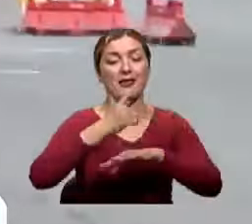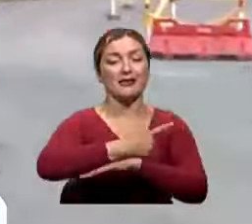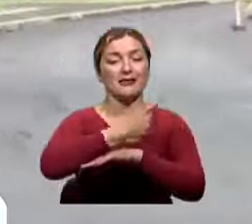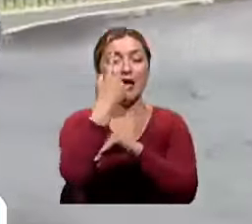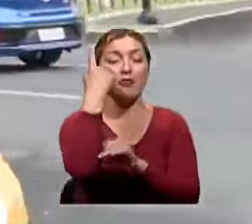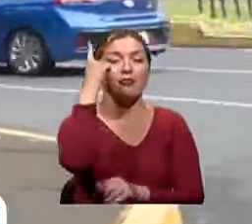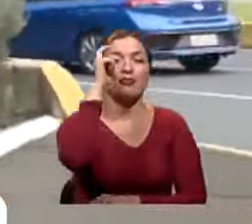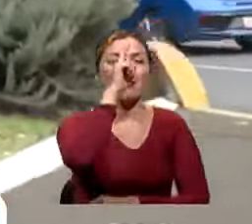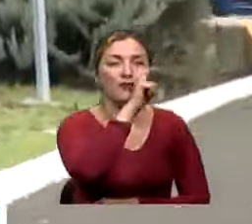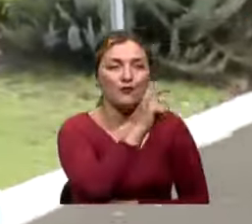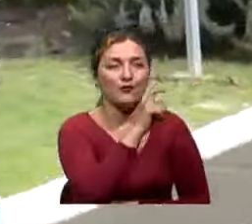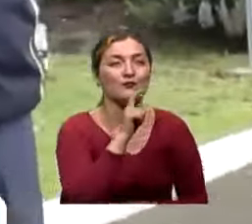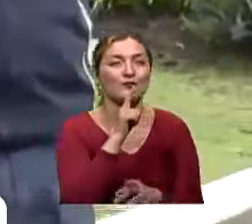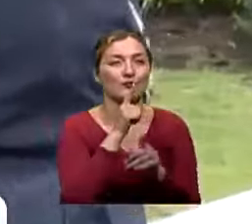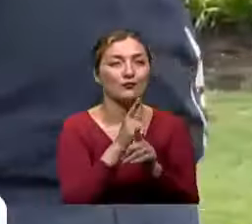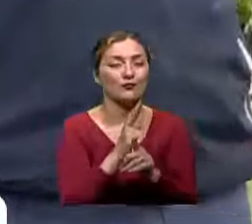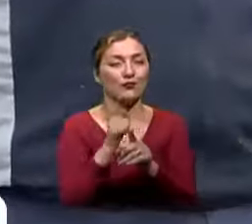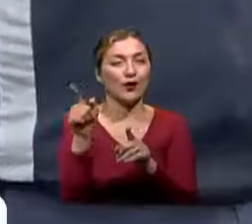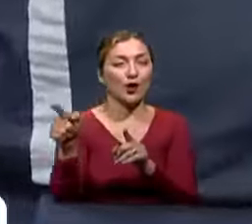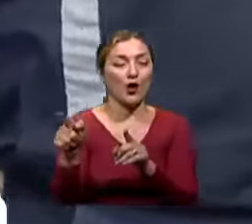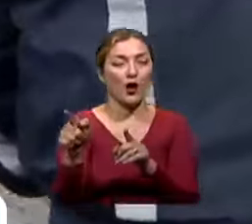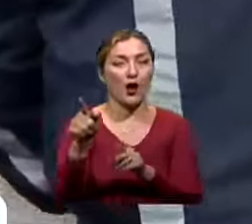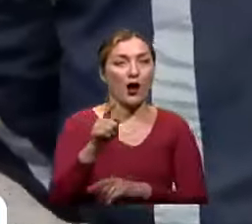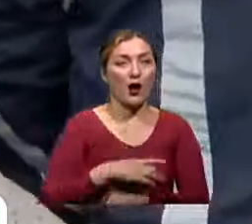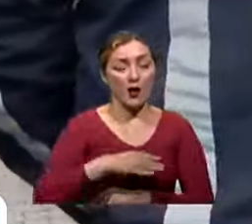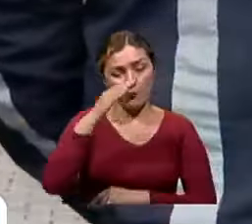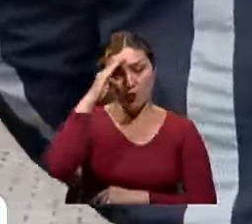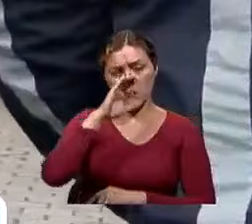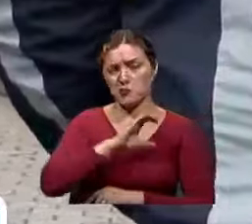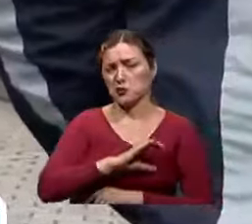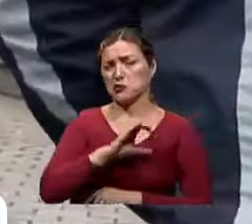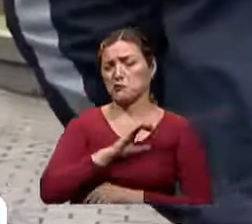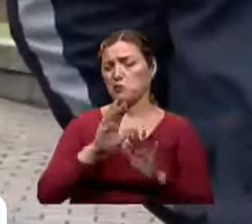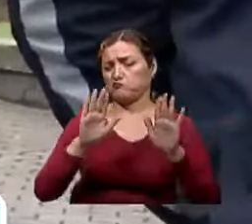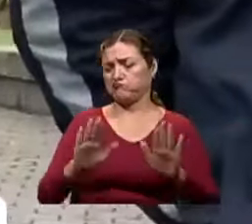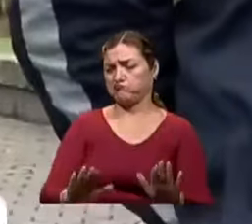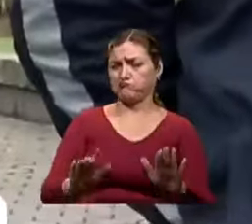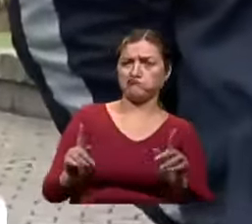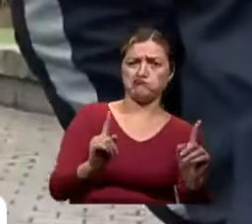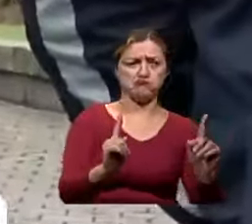un poco complicada, pero por ello estará aquí desplegado personal de la AMT.